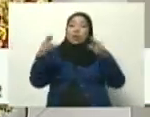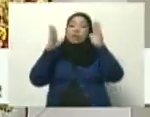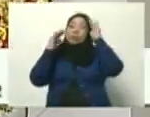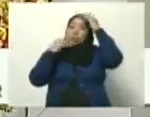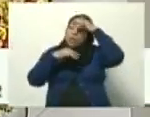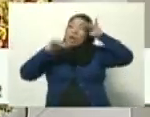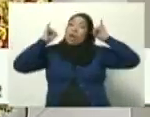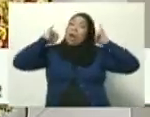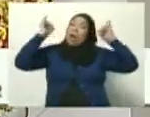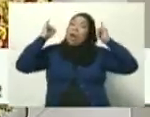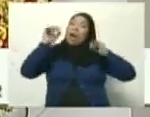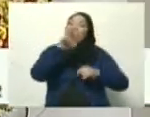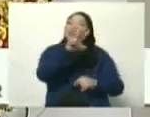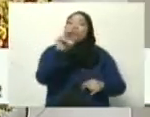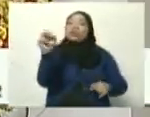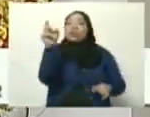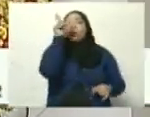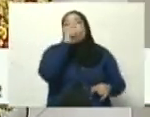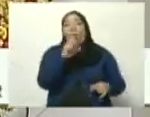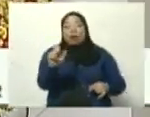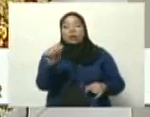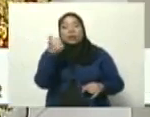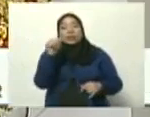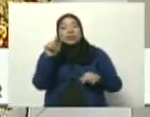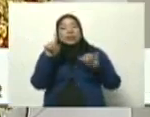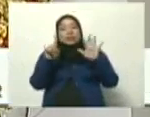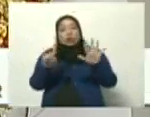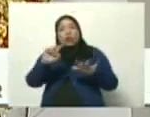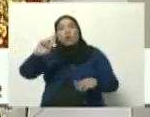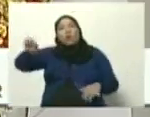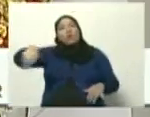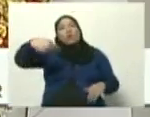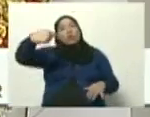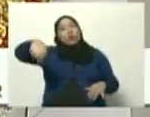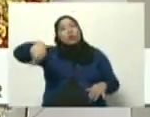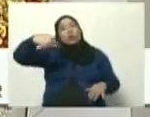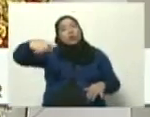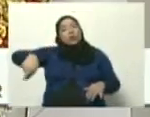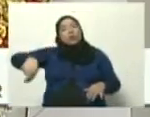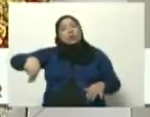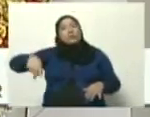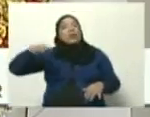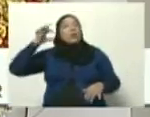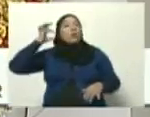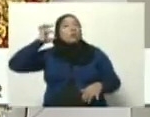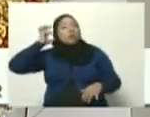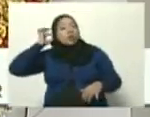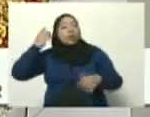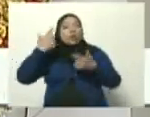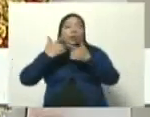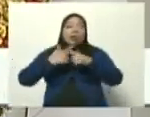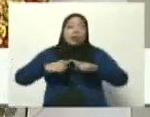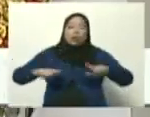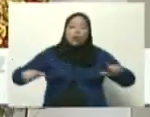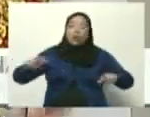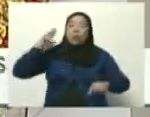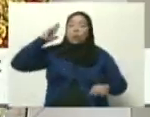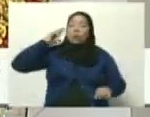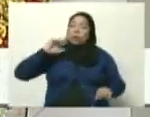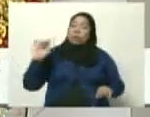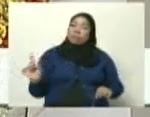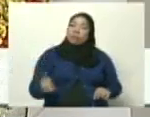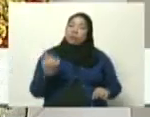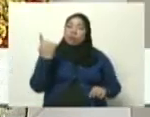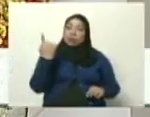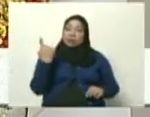fiesta bicentenaria el día de hoy, 16 de junio, hace 200 años, Manuela Sáenz y el libertador Simón Bolívar se encuentran por primera